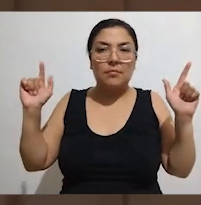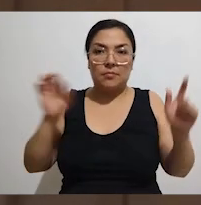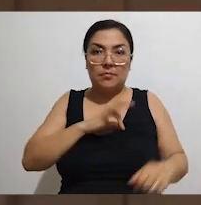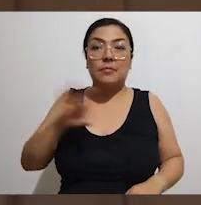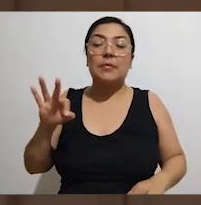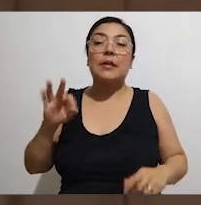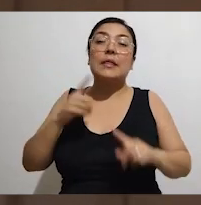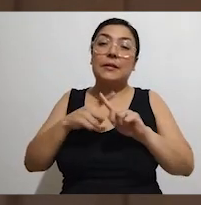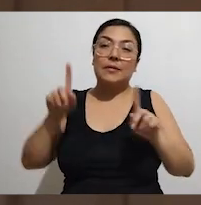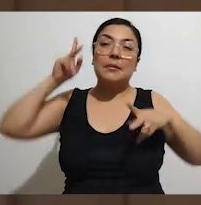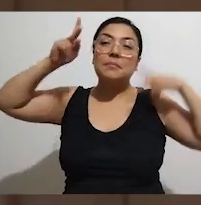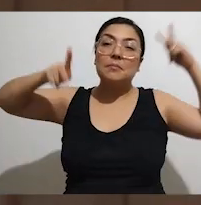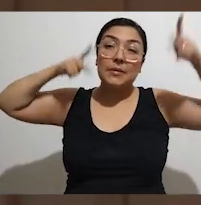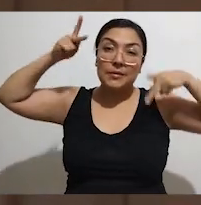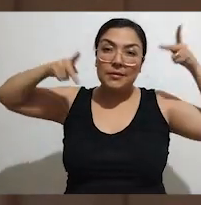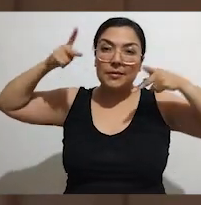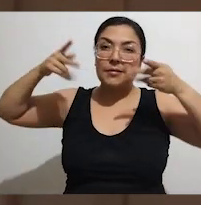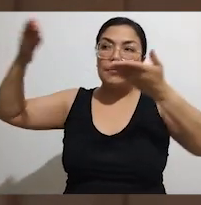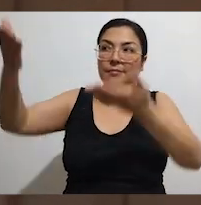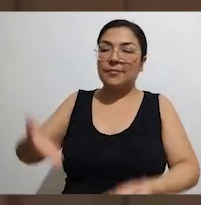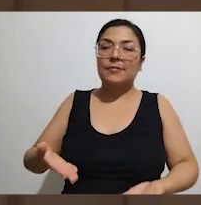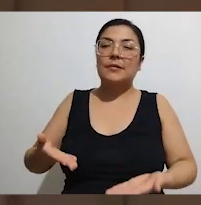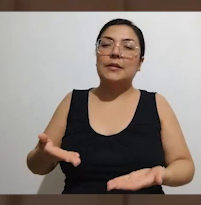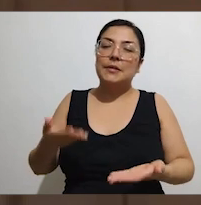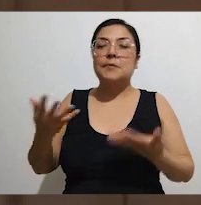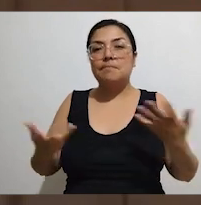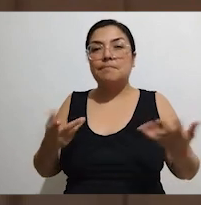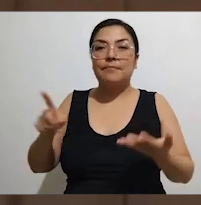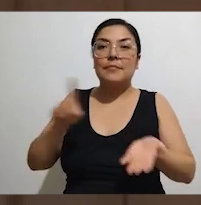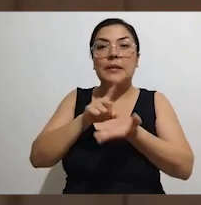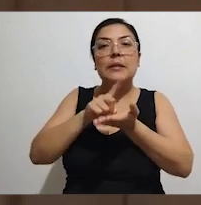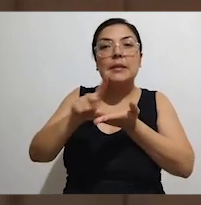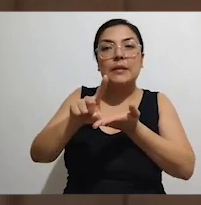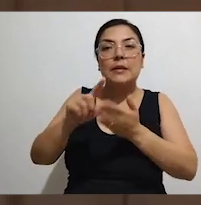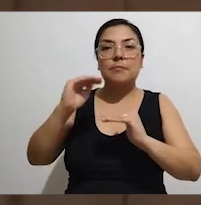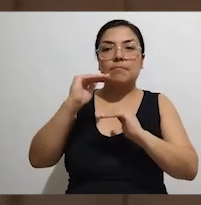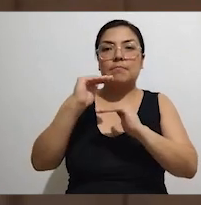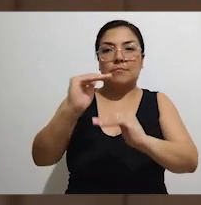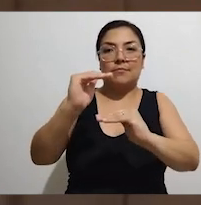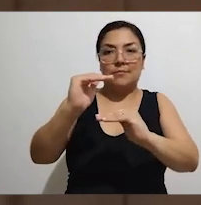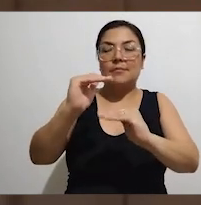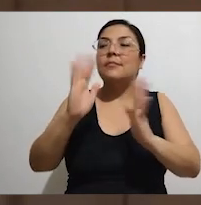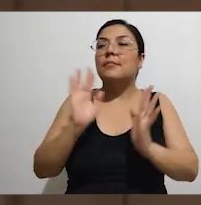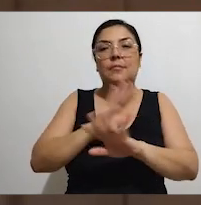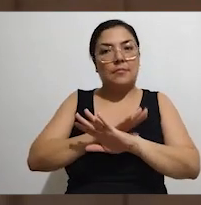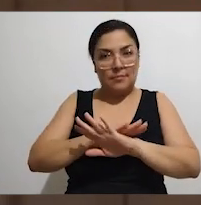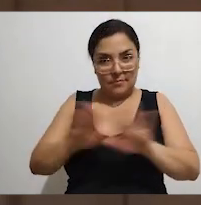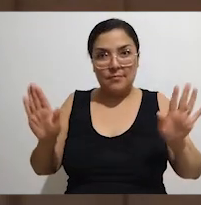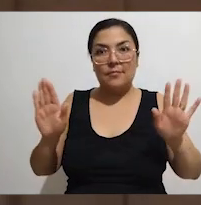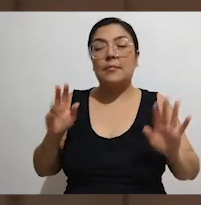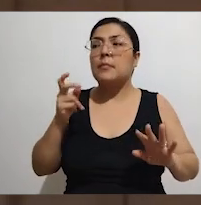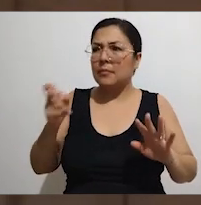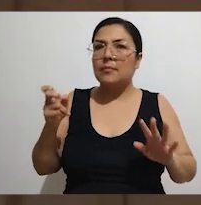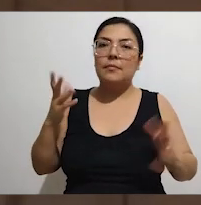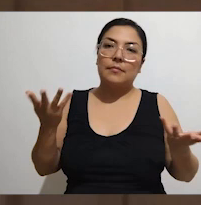persona visitante extranjera tiene al final del día unos ciertos derechos que se le provee a través de nuestra regulación, pero no